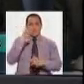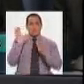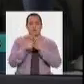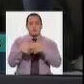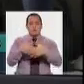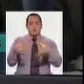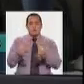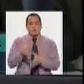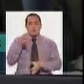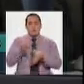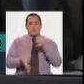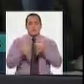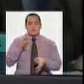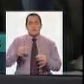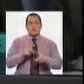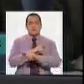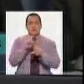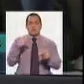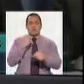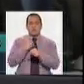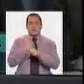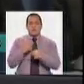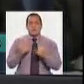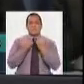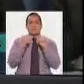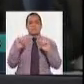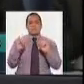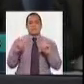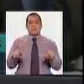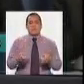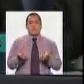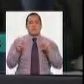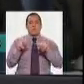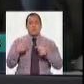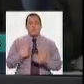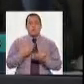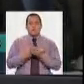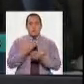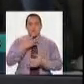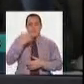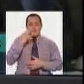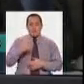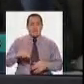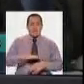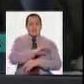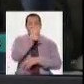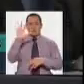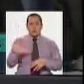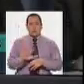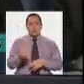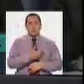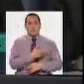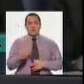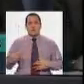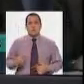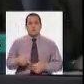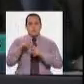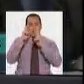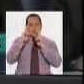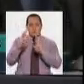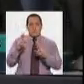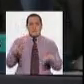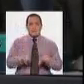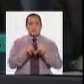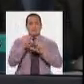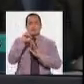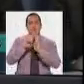el Poder Judicial no trabaja de manera independiente, cuando es de dominio público que este gobierno es respetuoso de